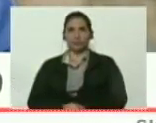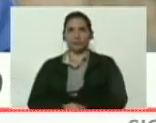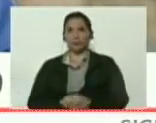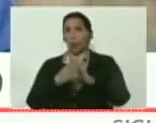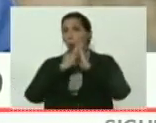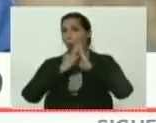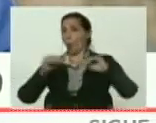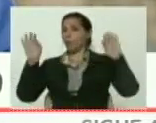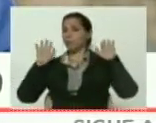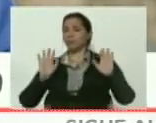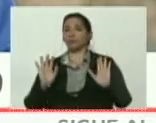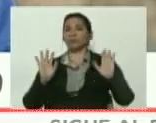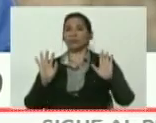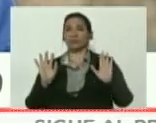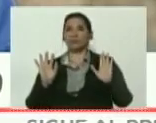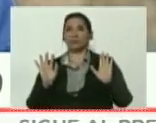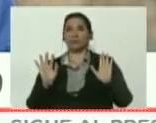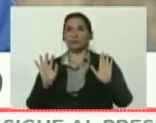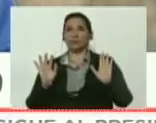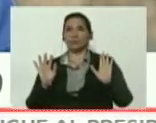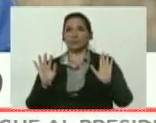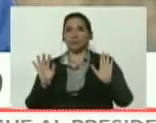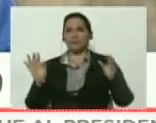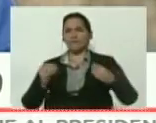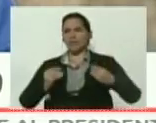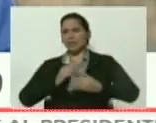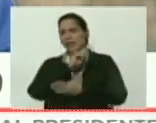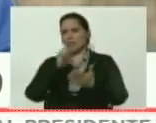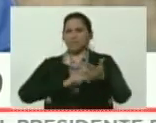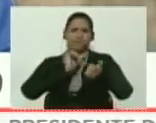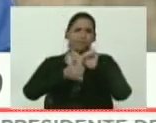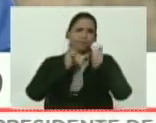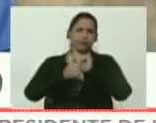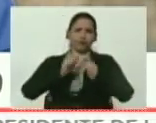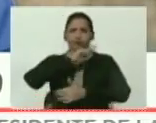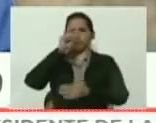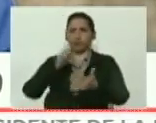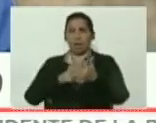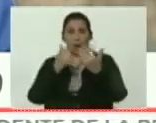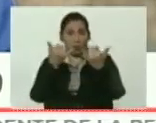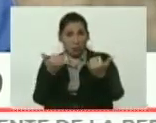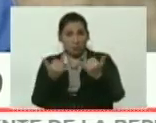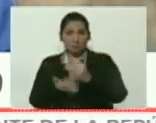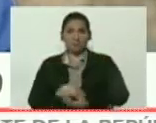Todo. Una vida integral deportiva. Ahora,